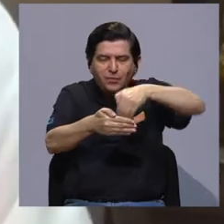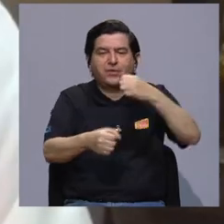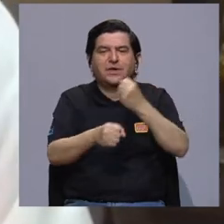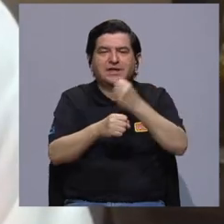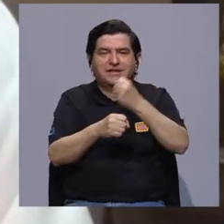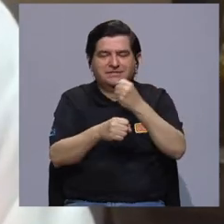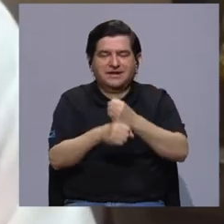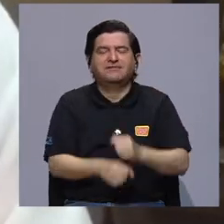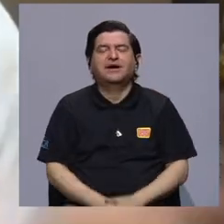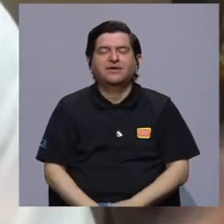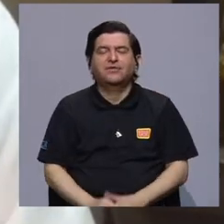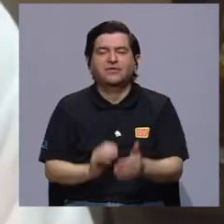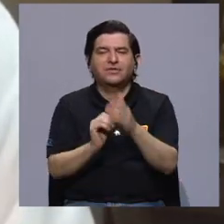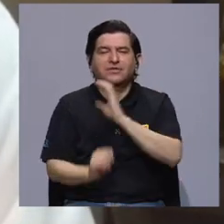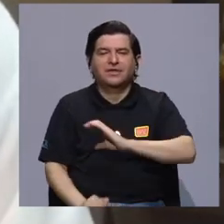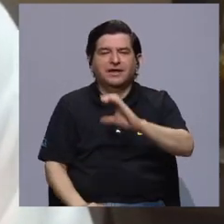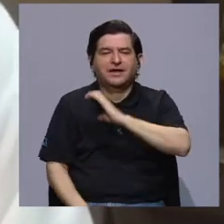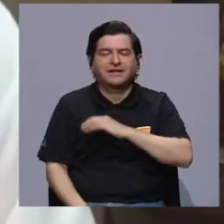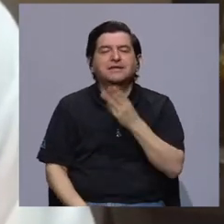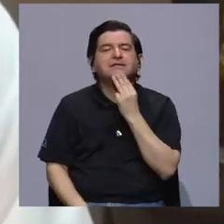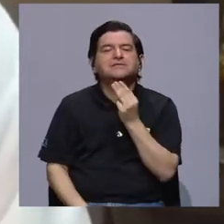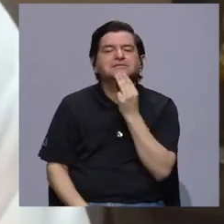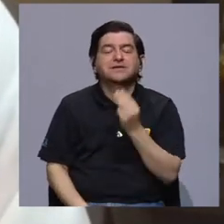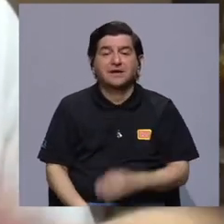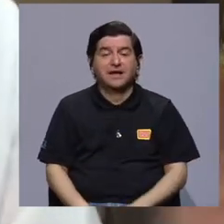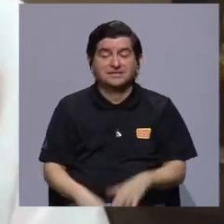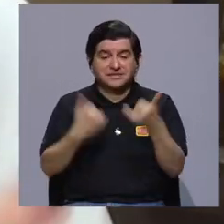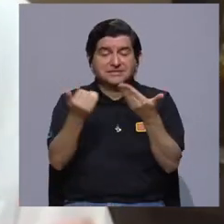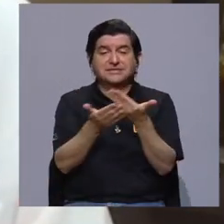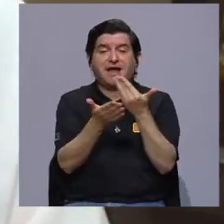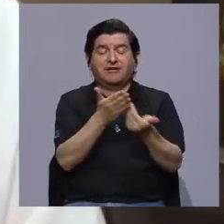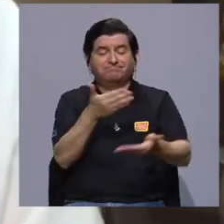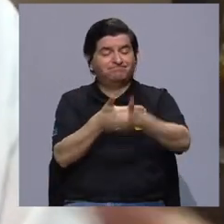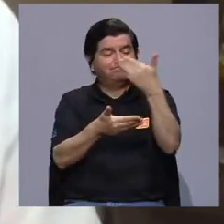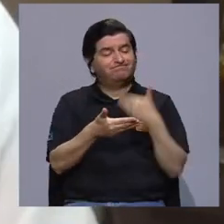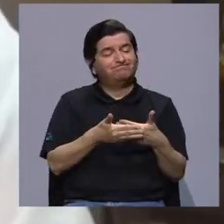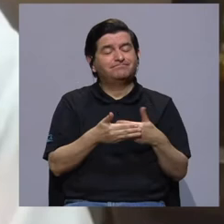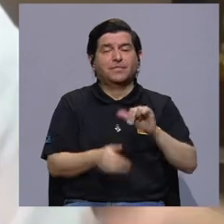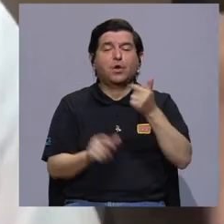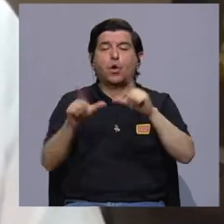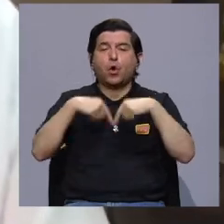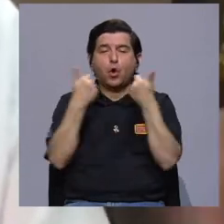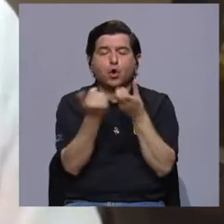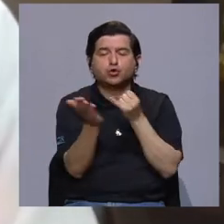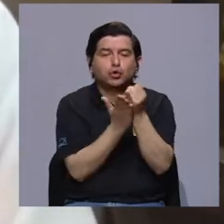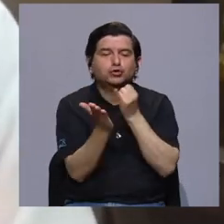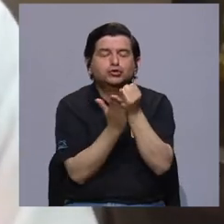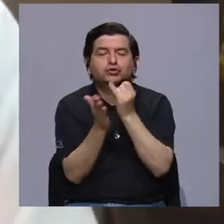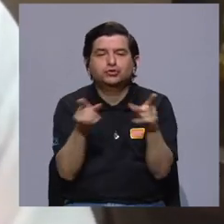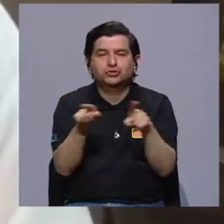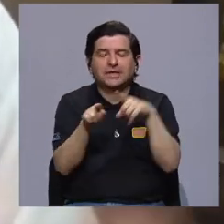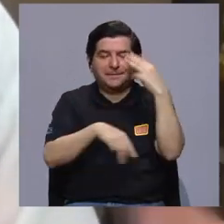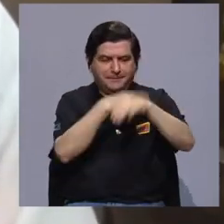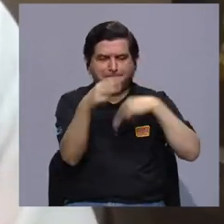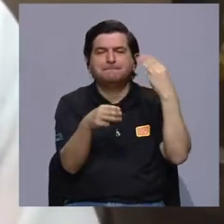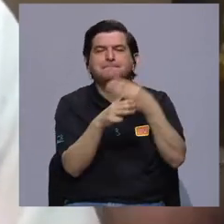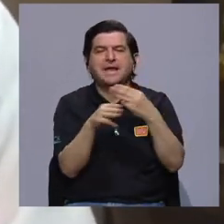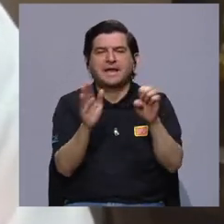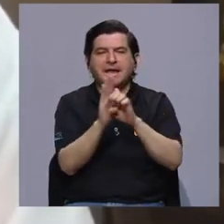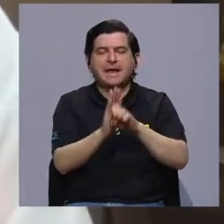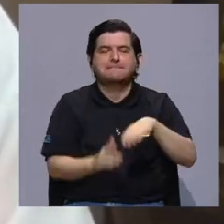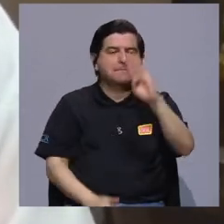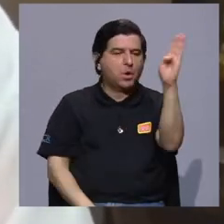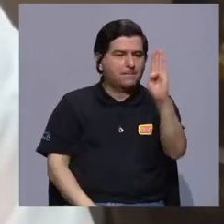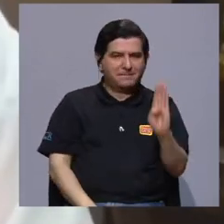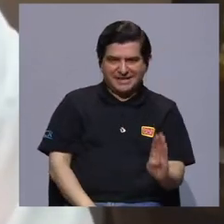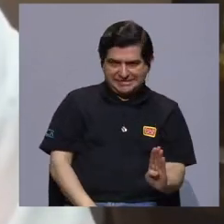decía, el trabajo de Gabriel, de las propiedades de la miel. Entonces, teníamos evidencia previa, también otros grupos de investigación alrededor del mundo,